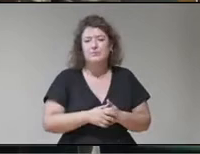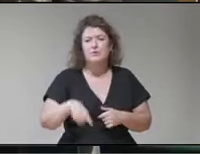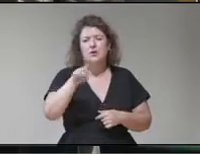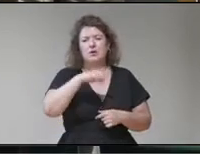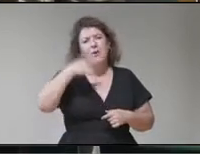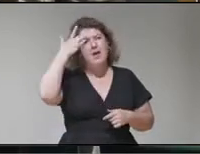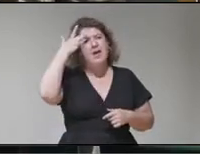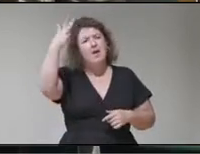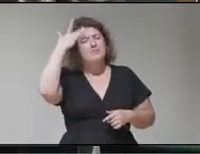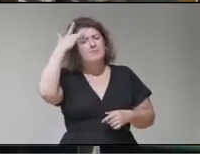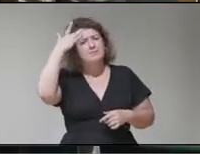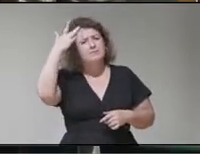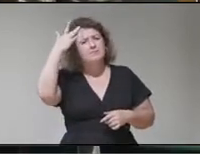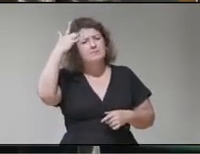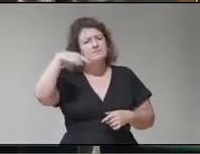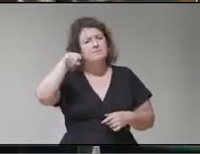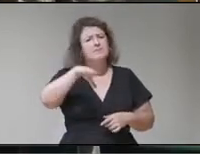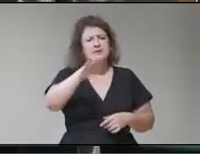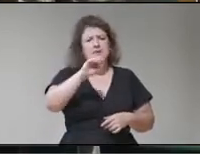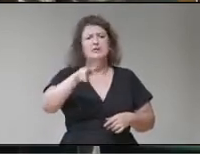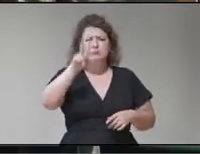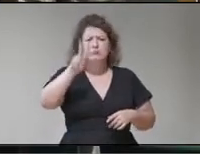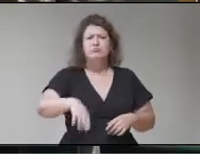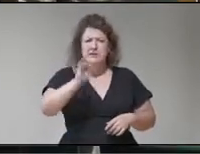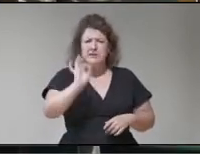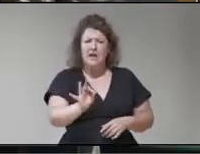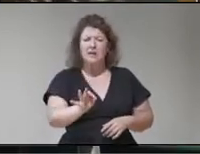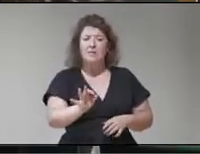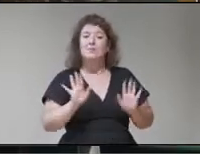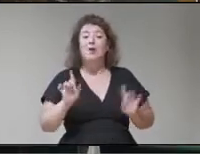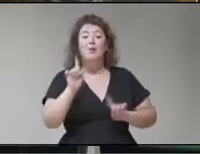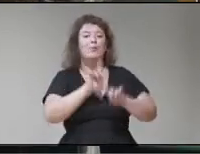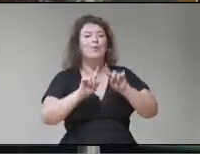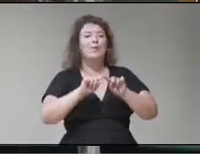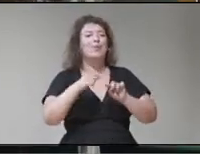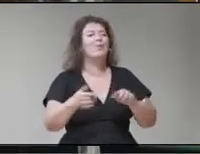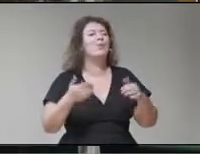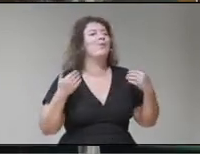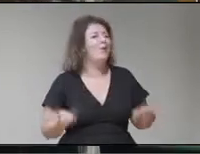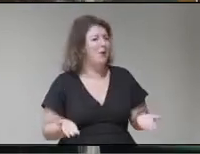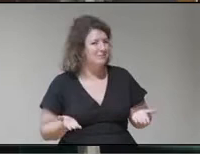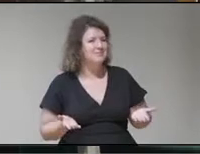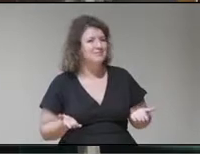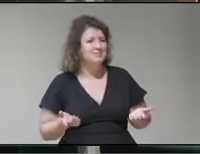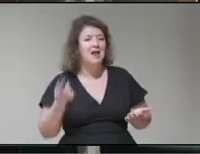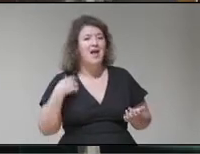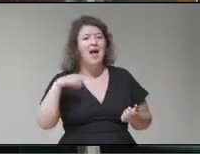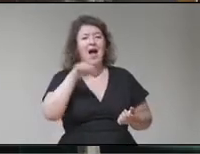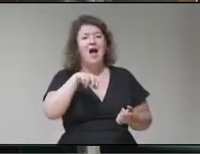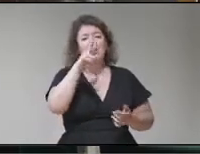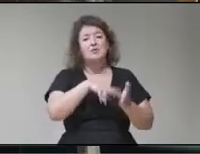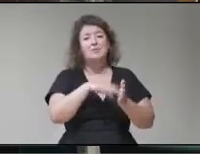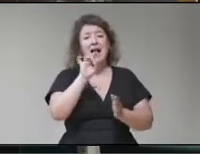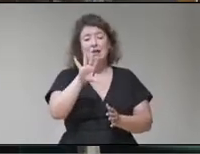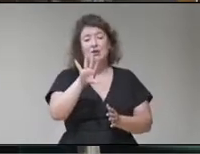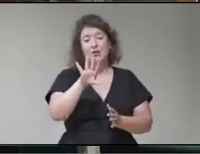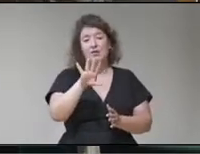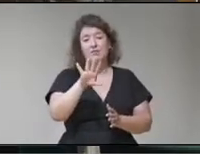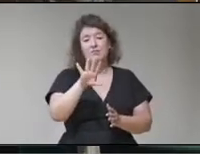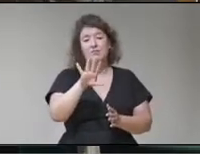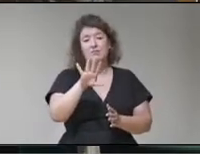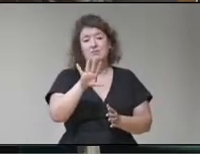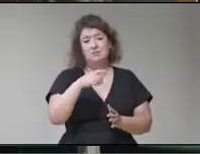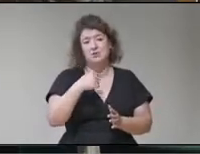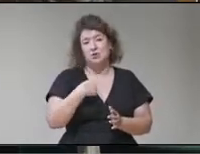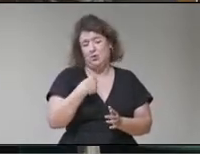mundo pues, entendía que era cierto. El gran problema vino cuando en el año 2014, más esto lo quiero